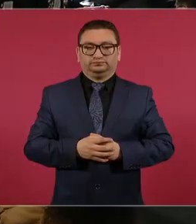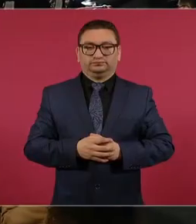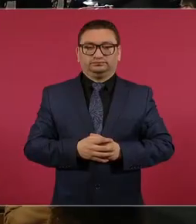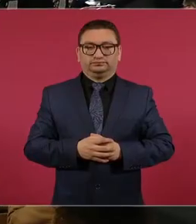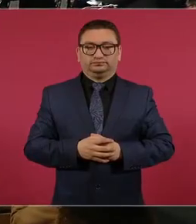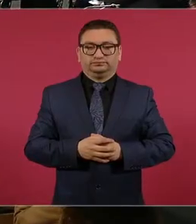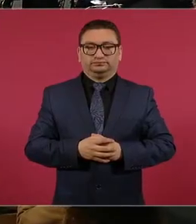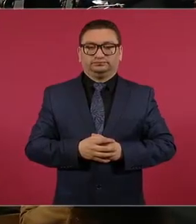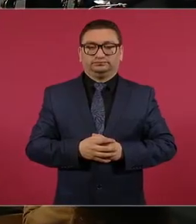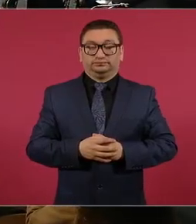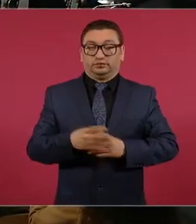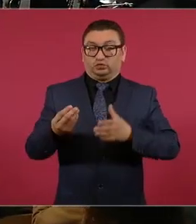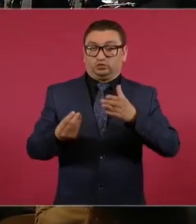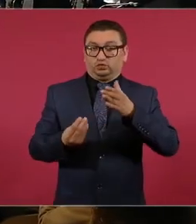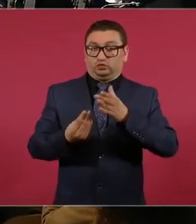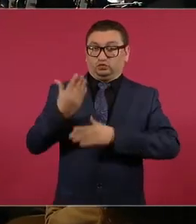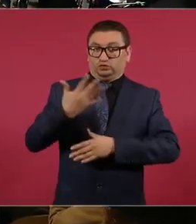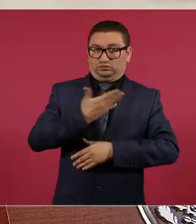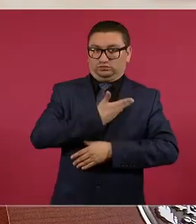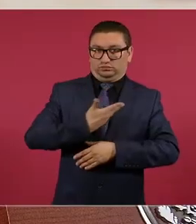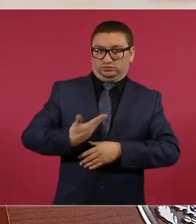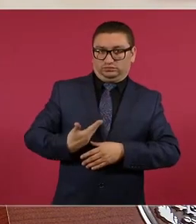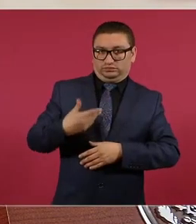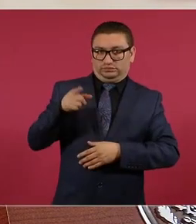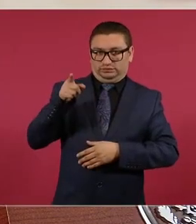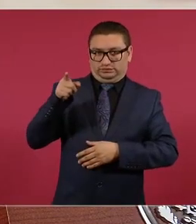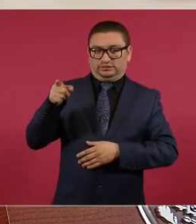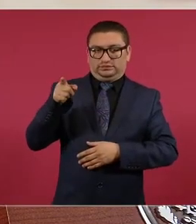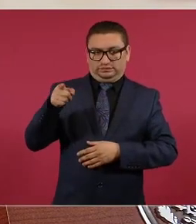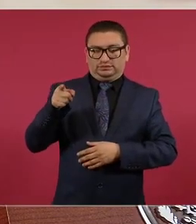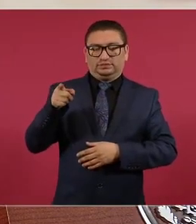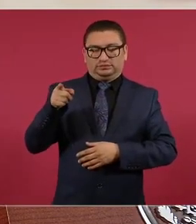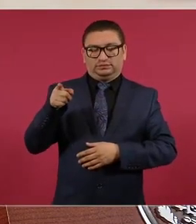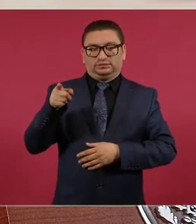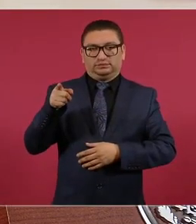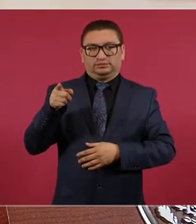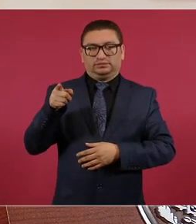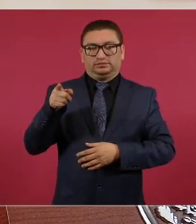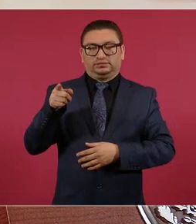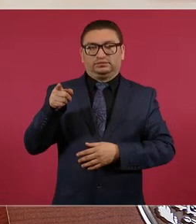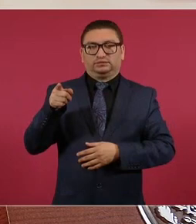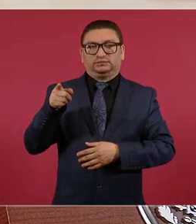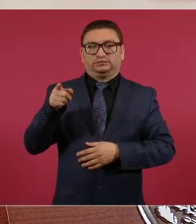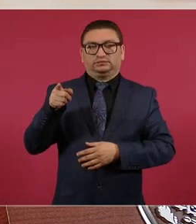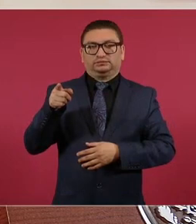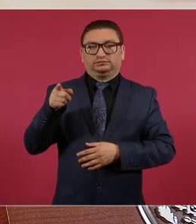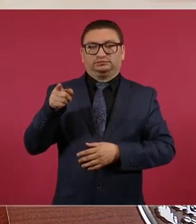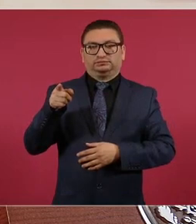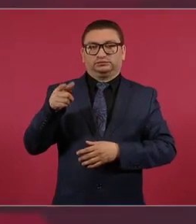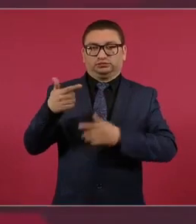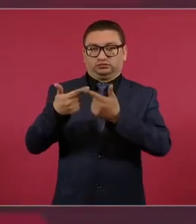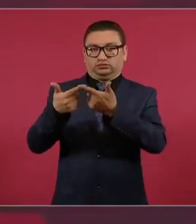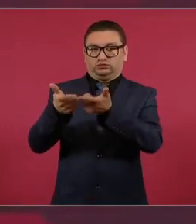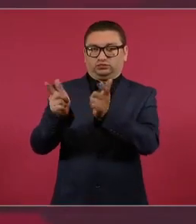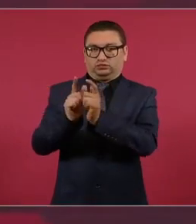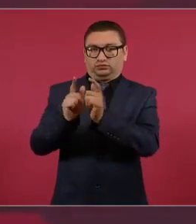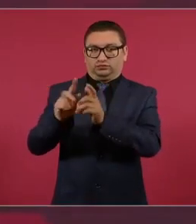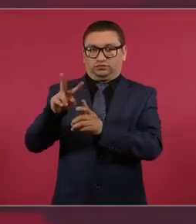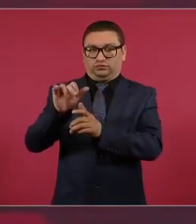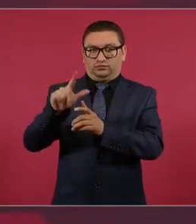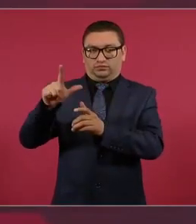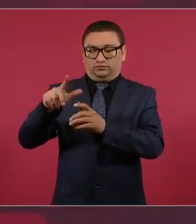el nuevo presidente de El grupo